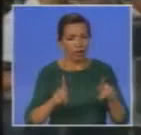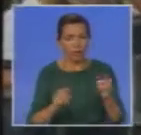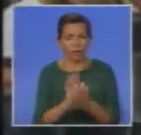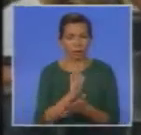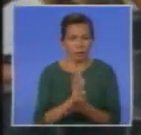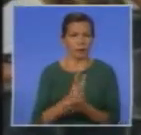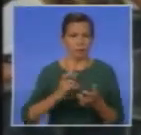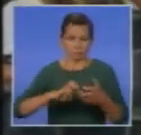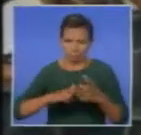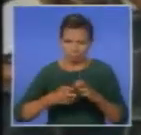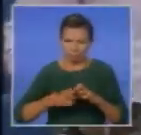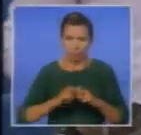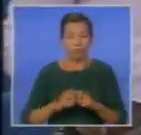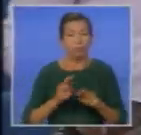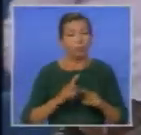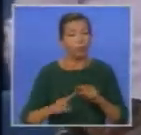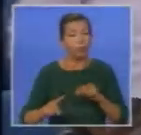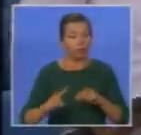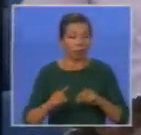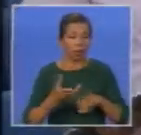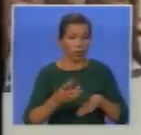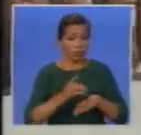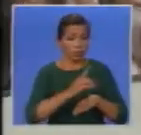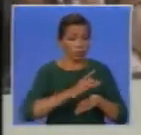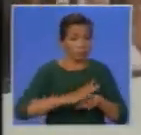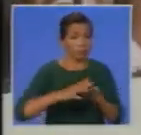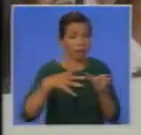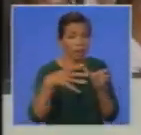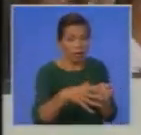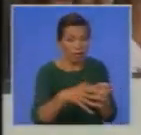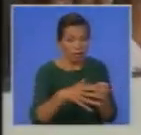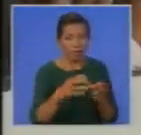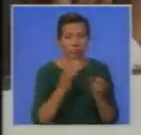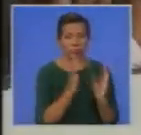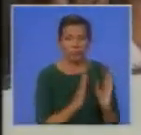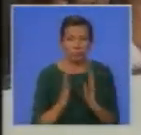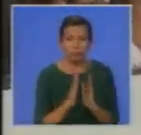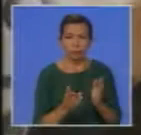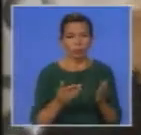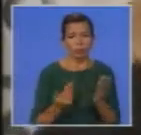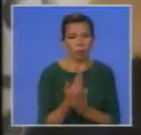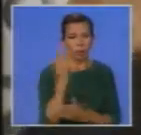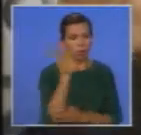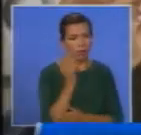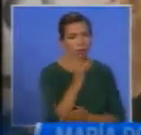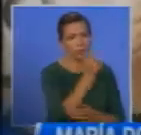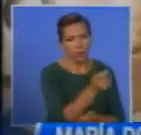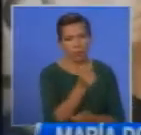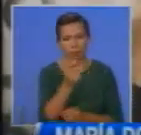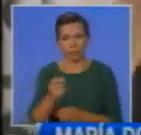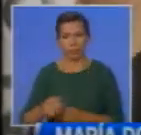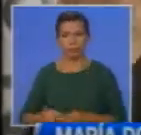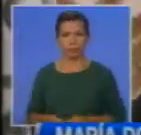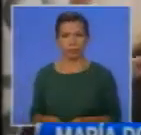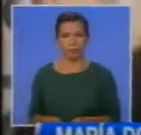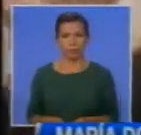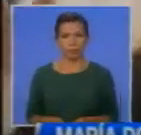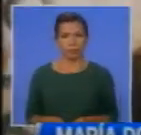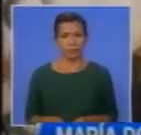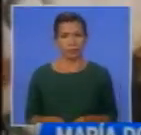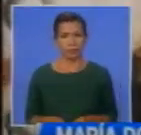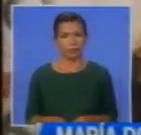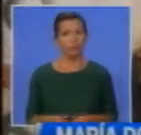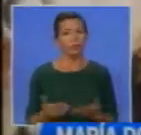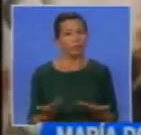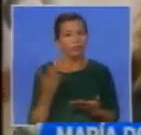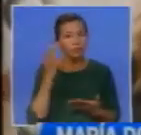escolares, pero que cada distrito se encuentra trabajando para poder llenar las vacantes. También pasa por ese lado de la investigación de dónde